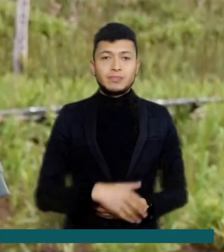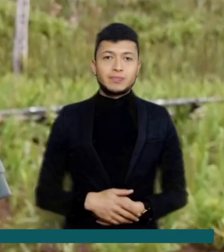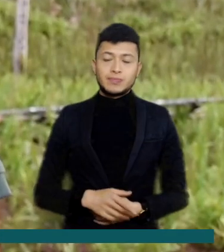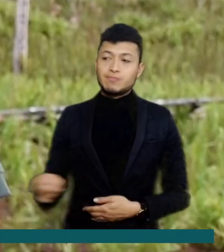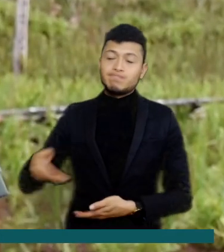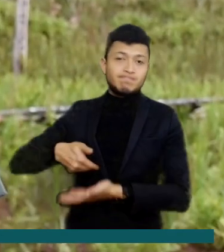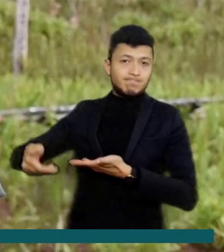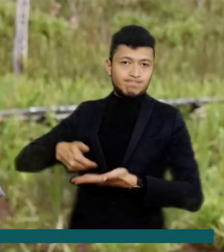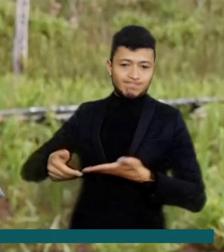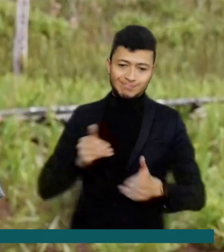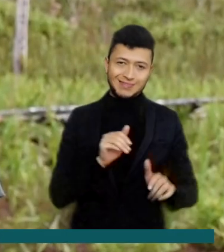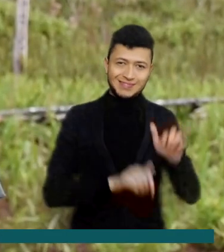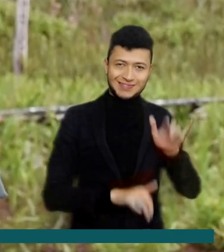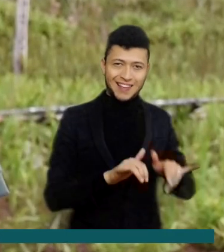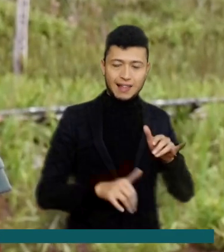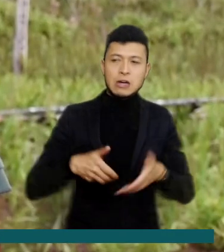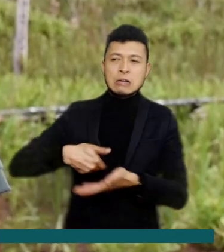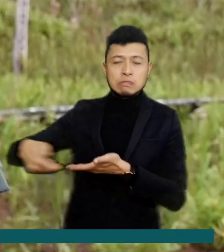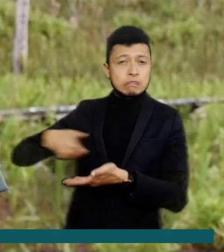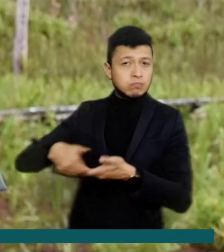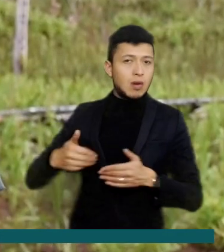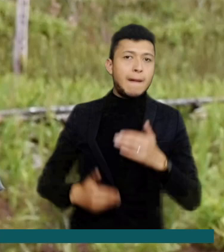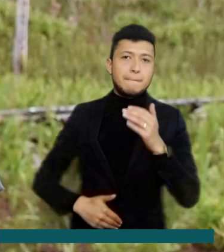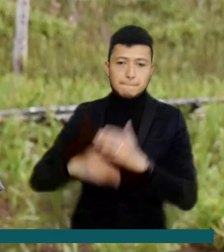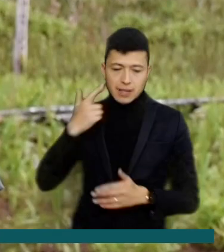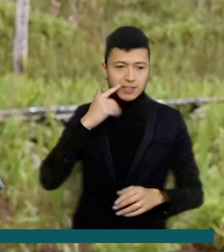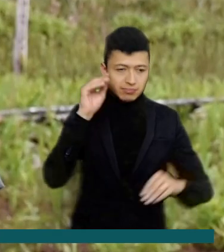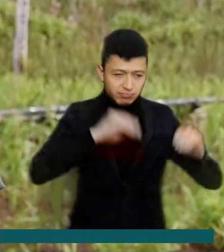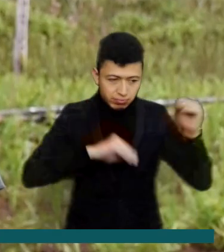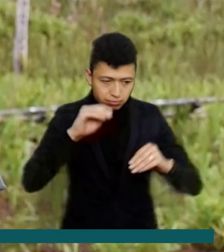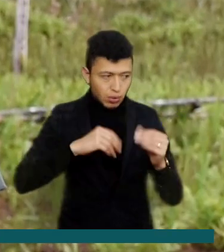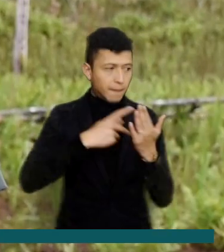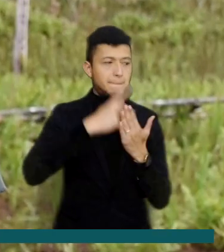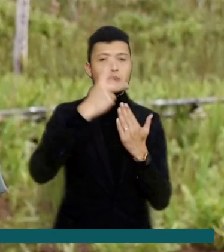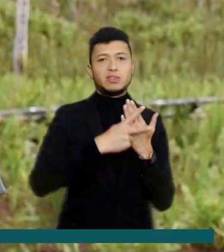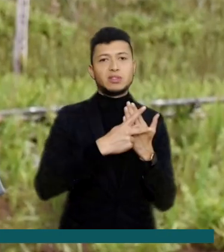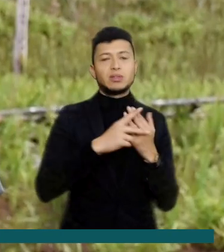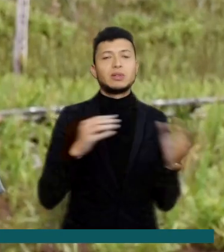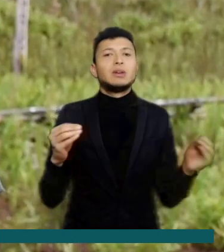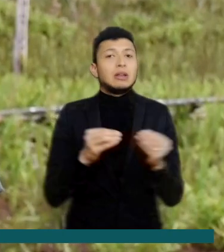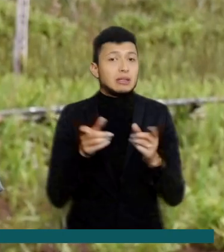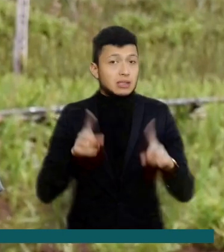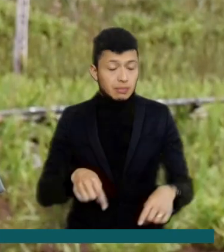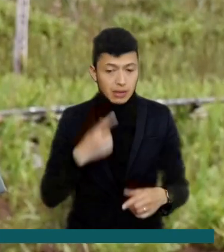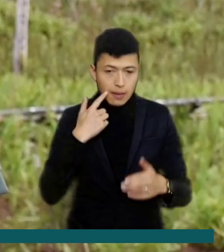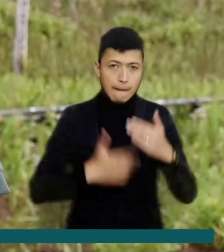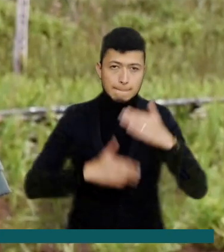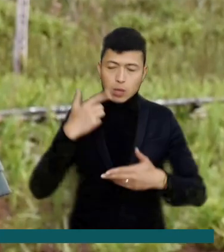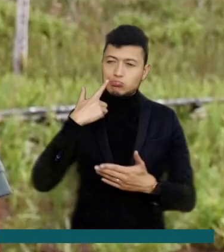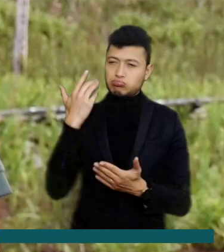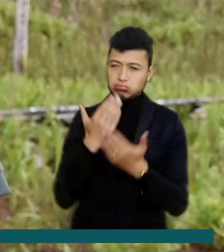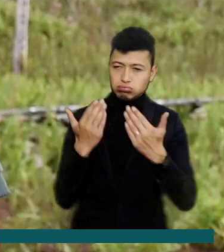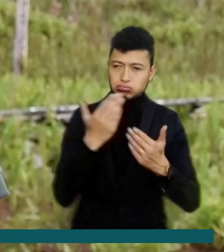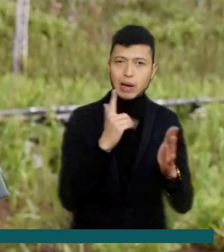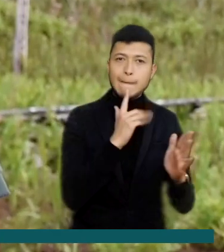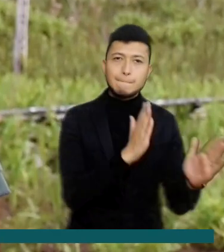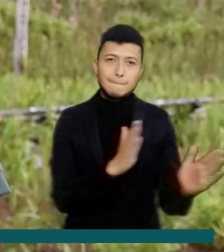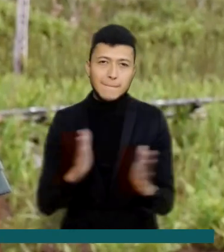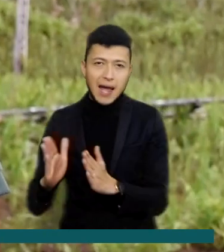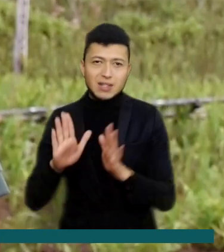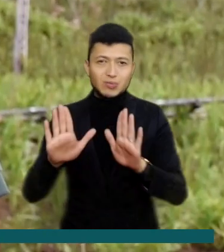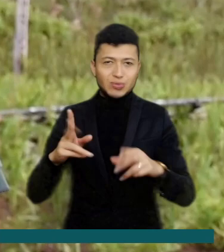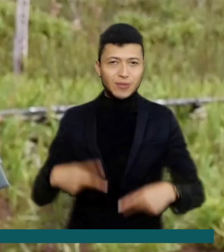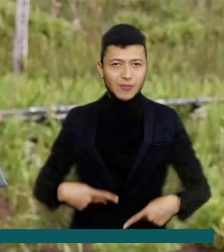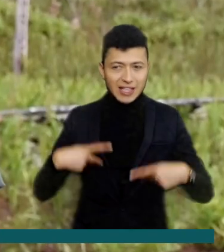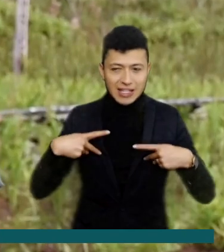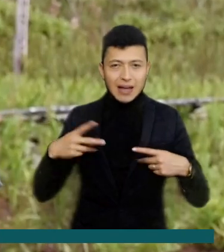solicitudes que llegaron a esta secretaría se empezó con la formulación de este proyecto, también se hizo una revisión muy importante de los planes